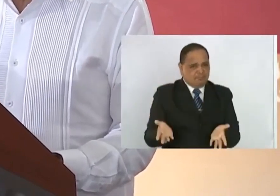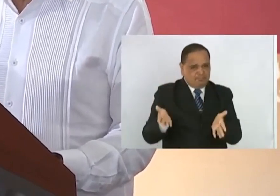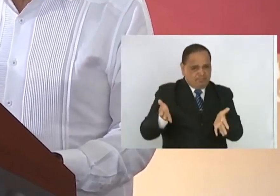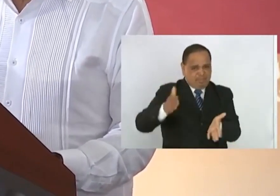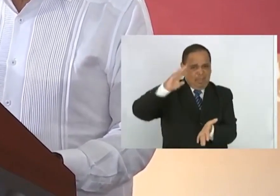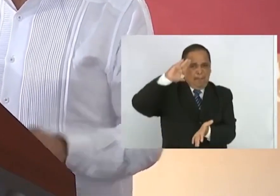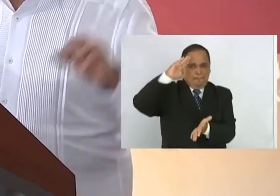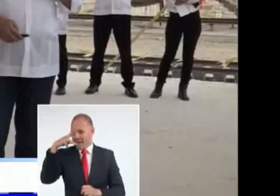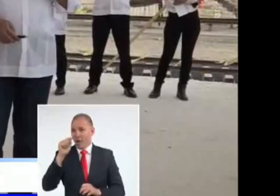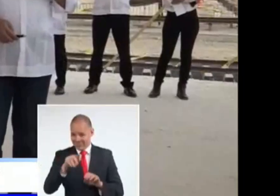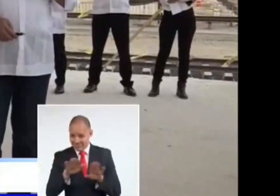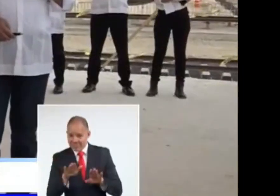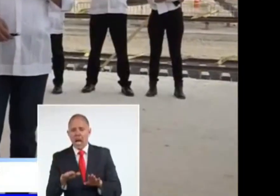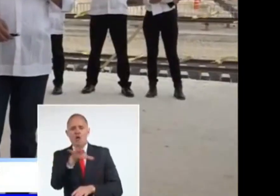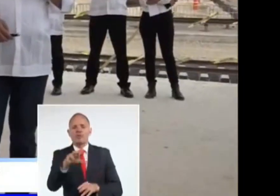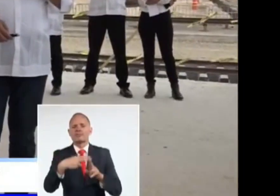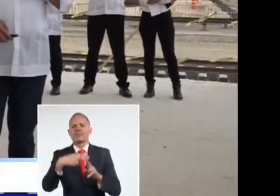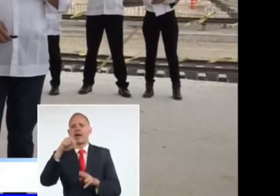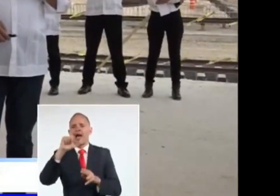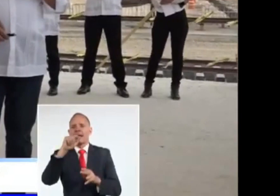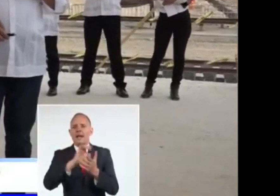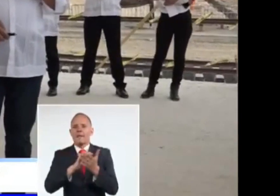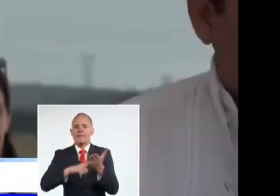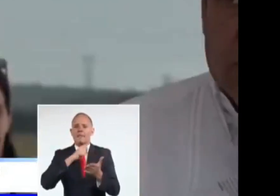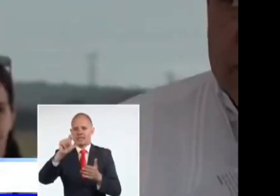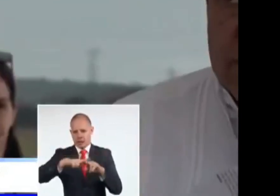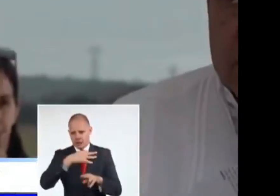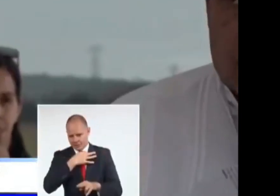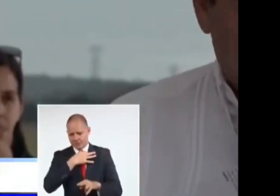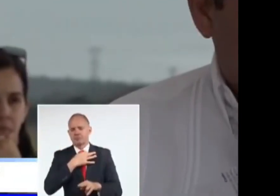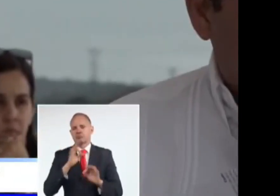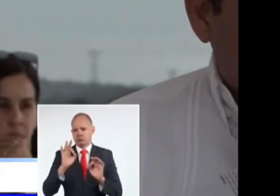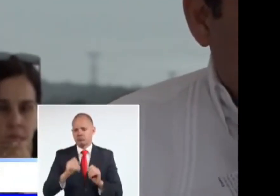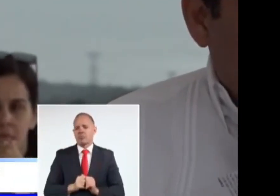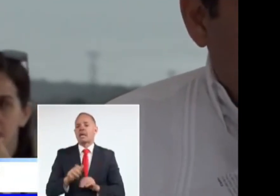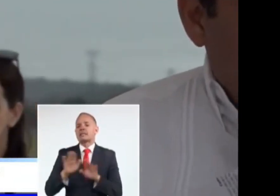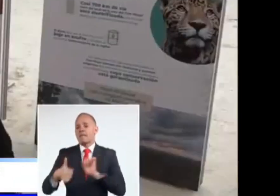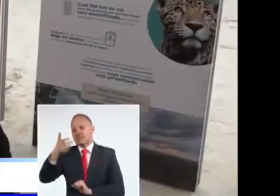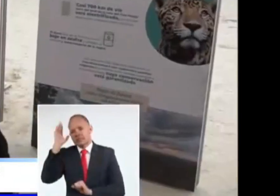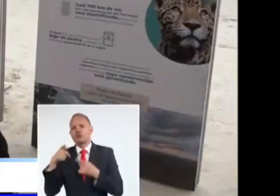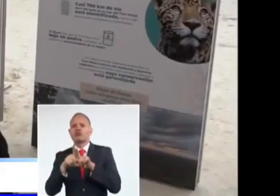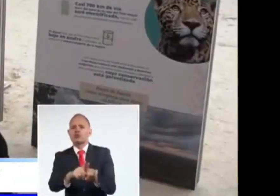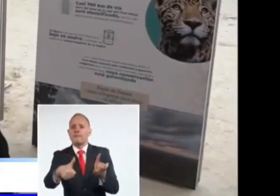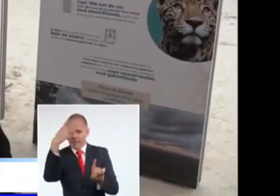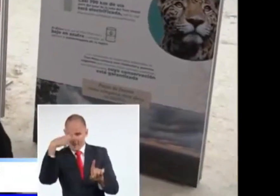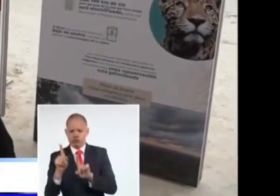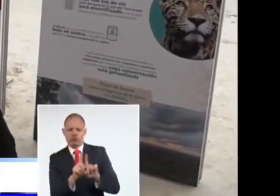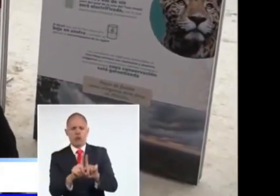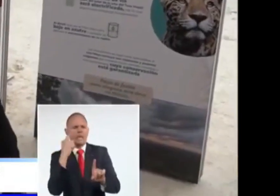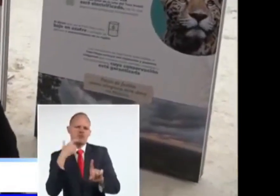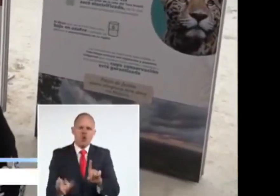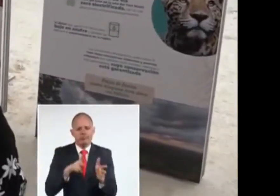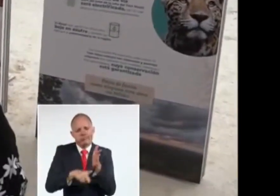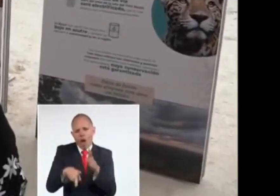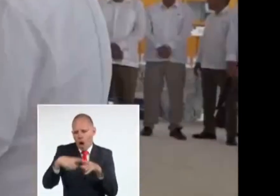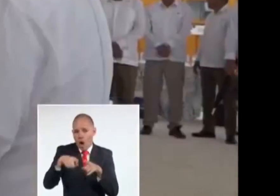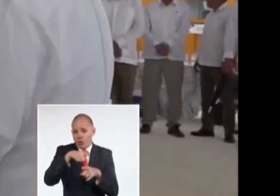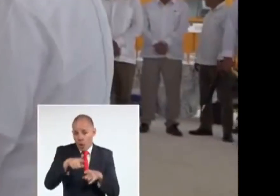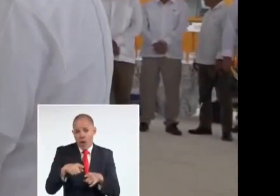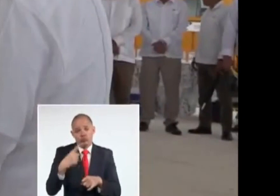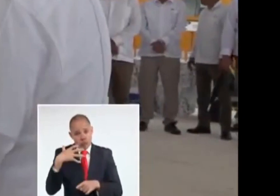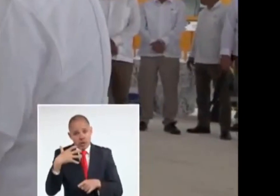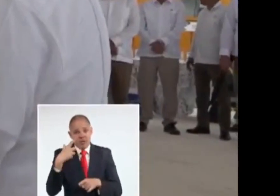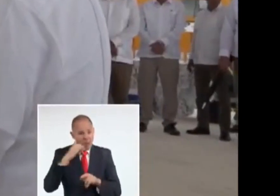ebrard mencionó que se aprovecharán todos los foros en los que participa México como el g20 la celaco la Cumbre de la Unión Europea